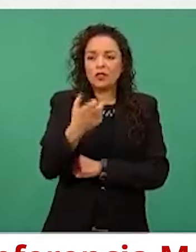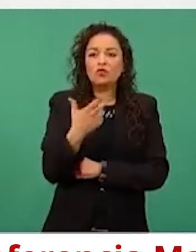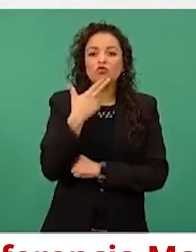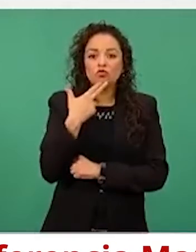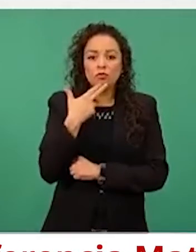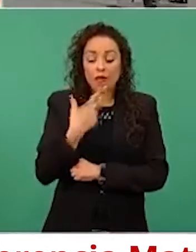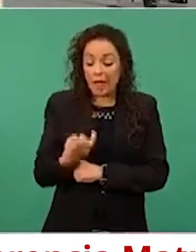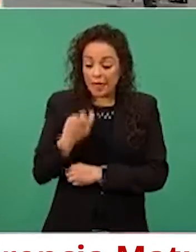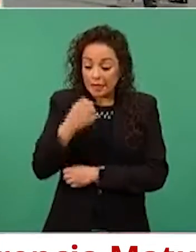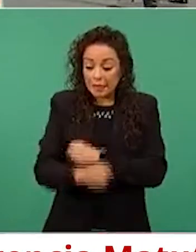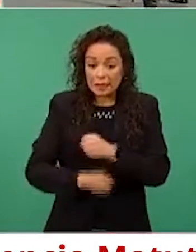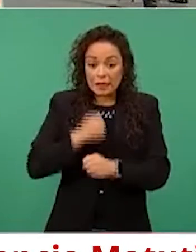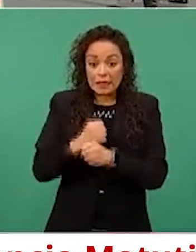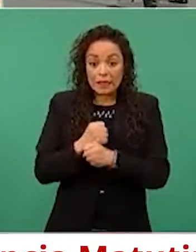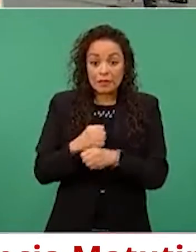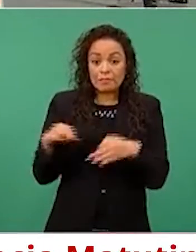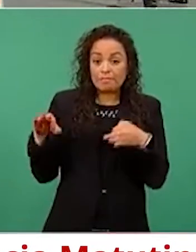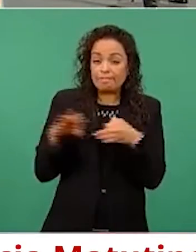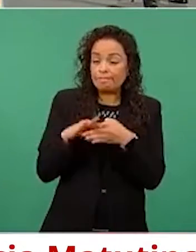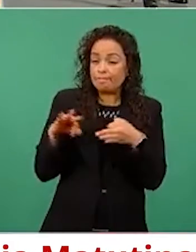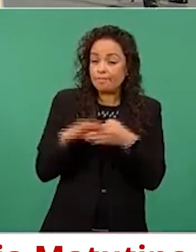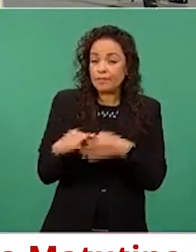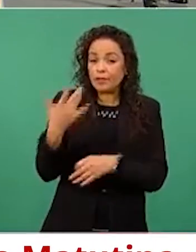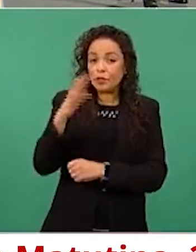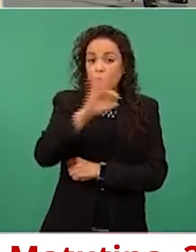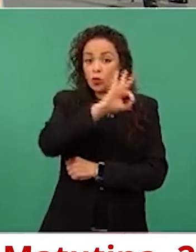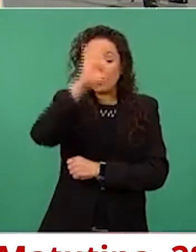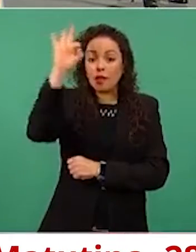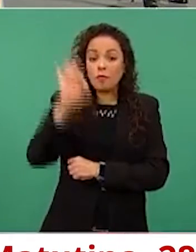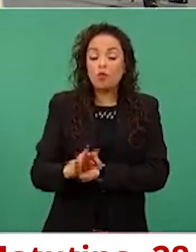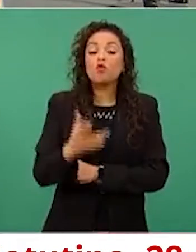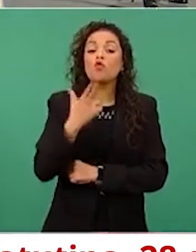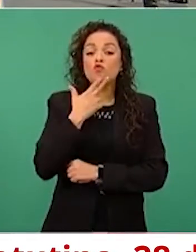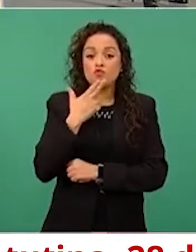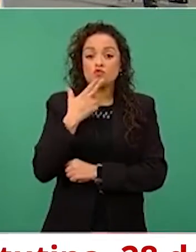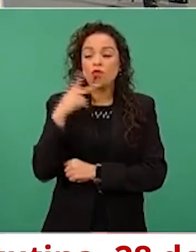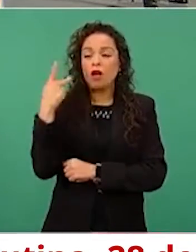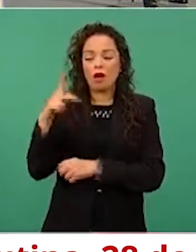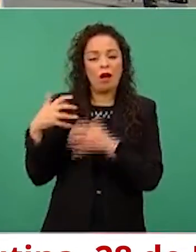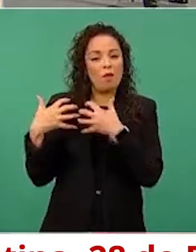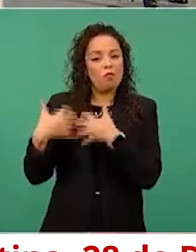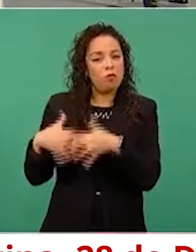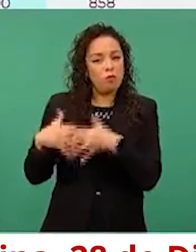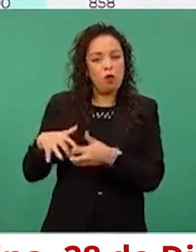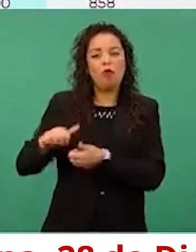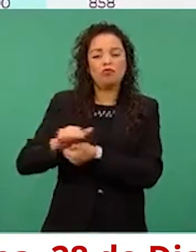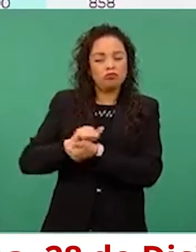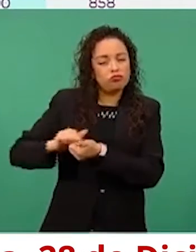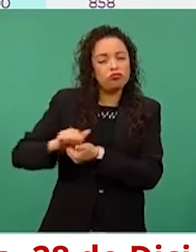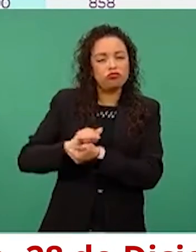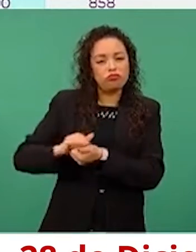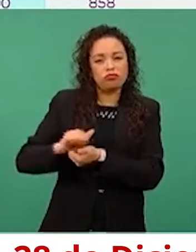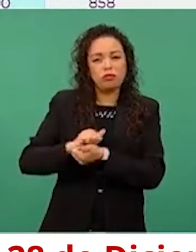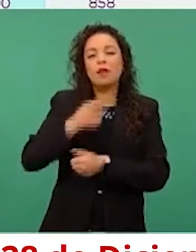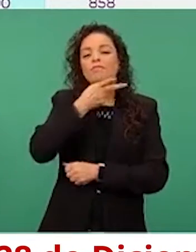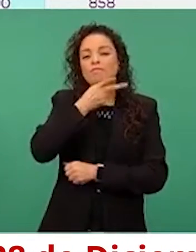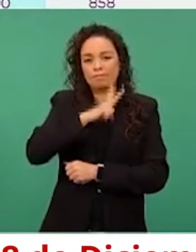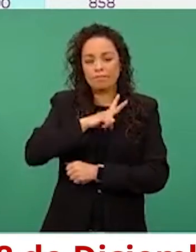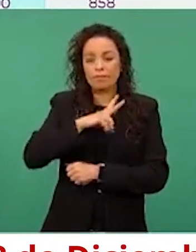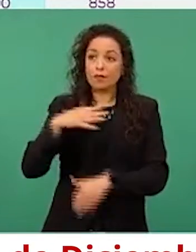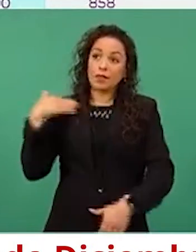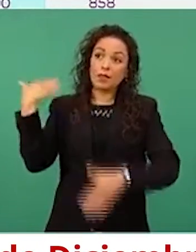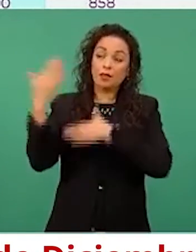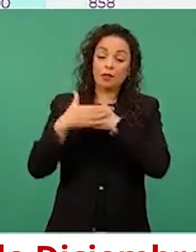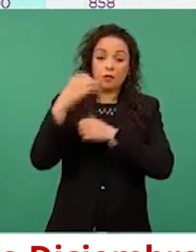año casi al 50% de utilización del Sistema Nacional de Refinación, y para el